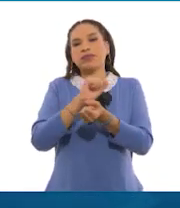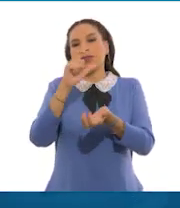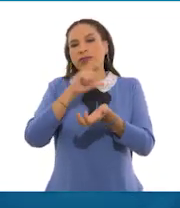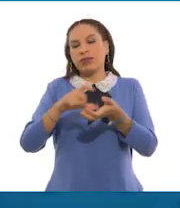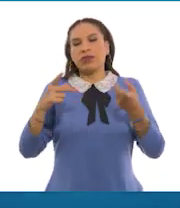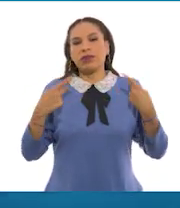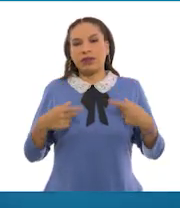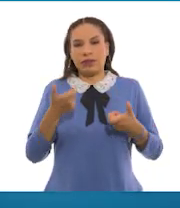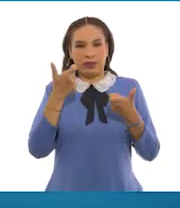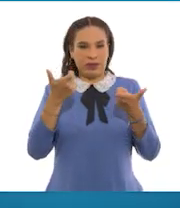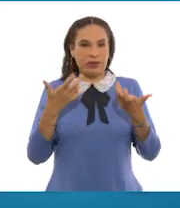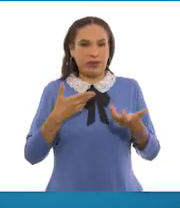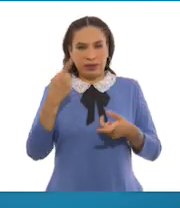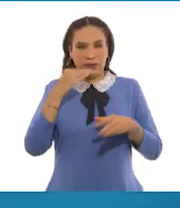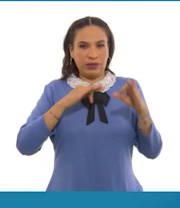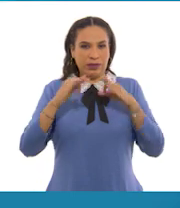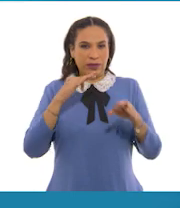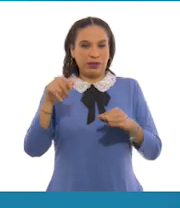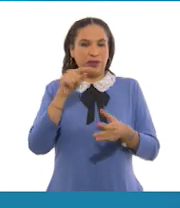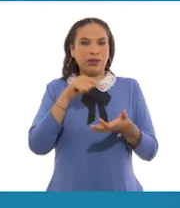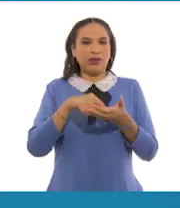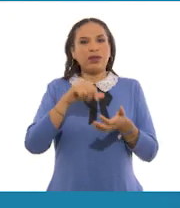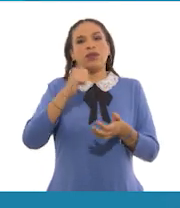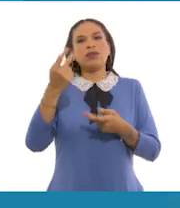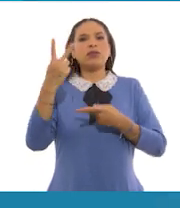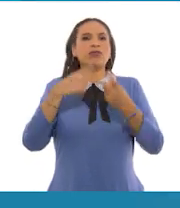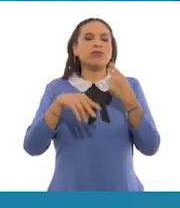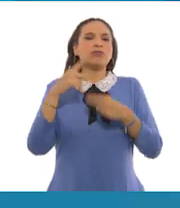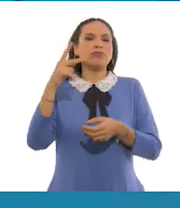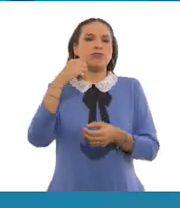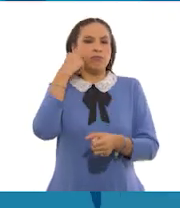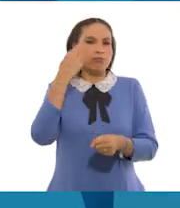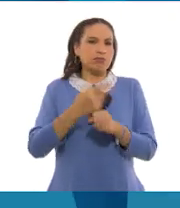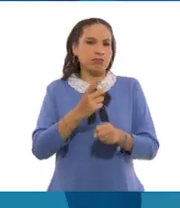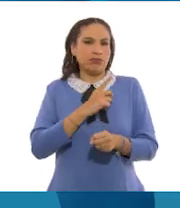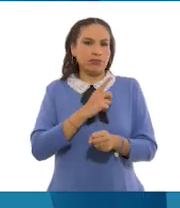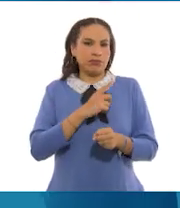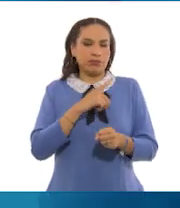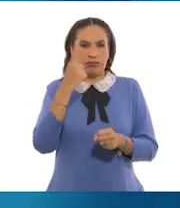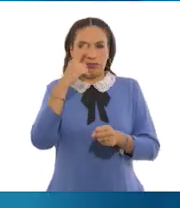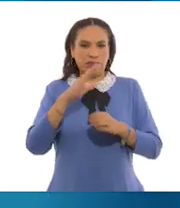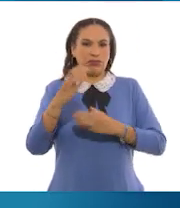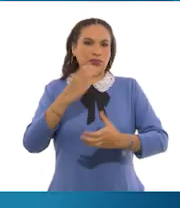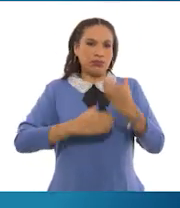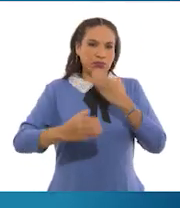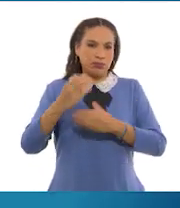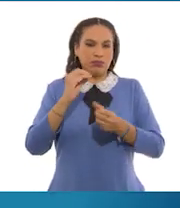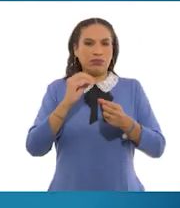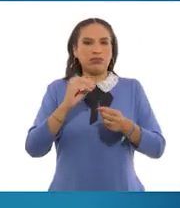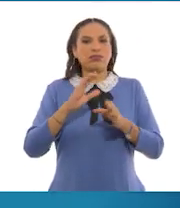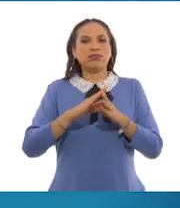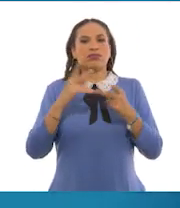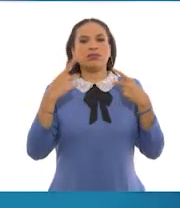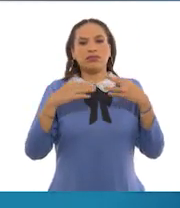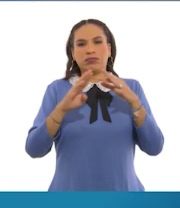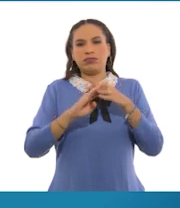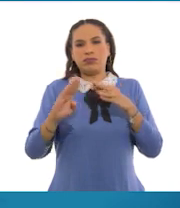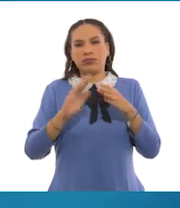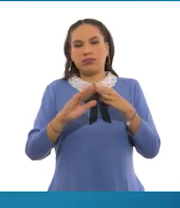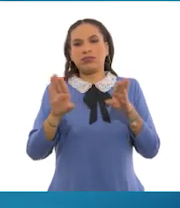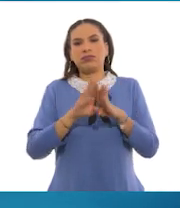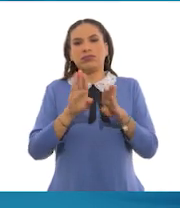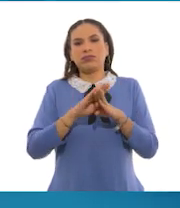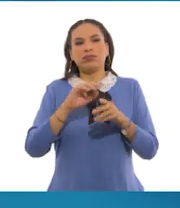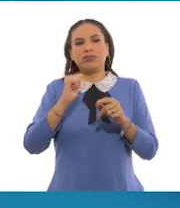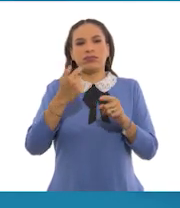por gente con dinero para trabajar aquí, pero otros venían por su propia voluntad en calidad de comerciantes o inmigrantes, como es el